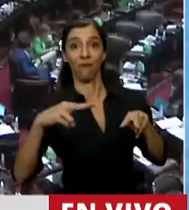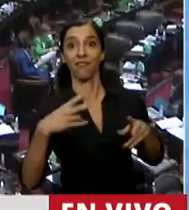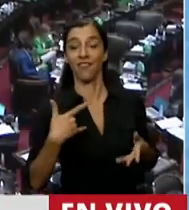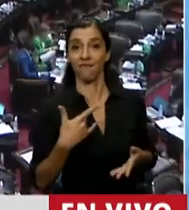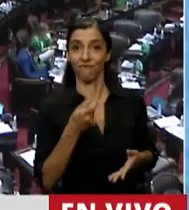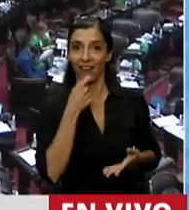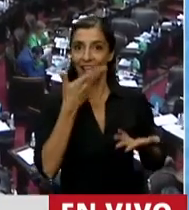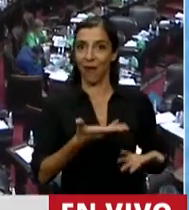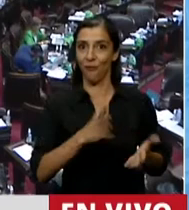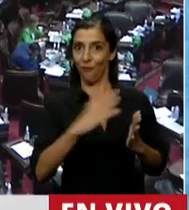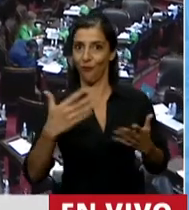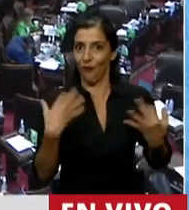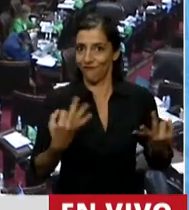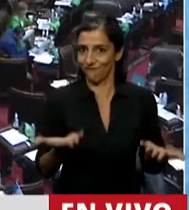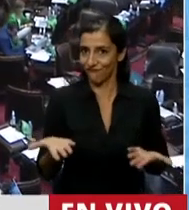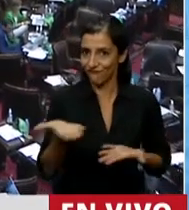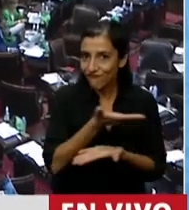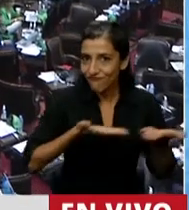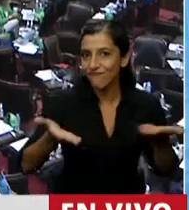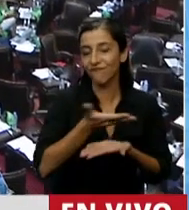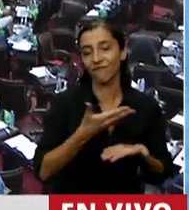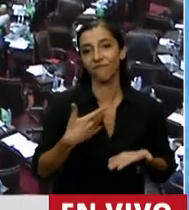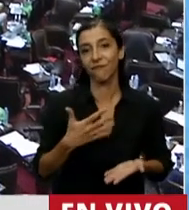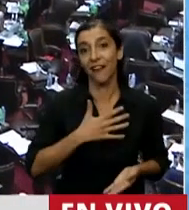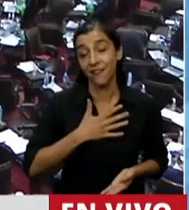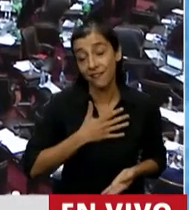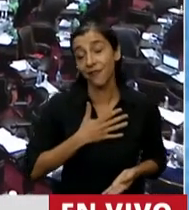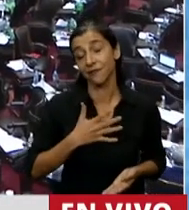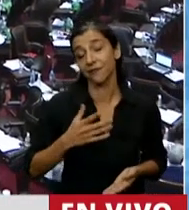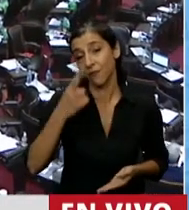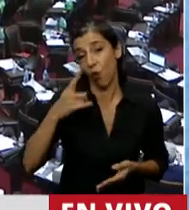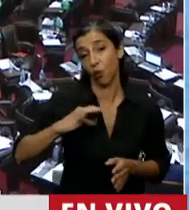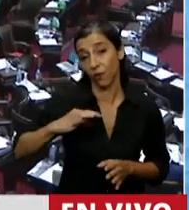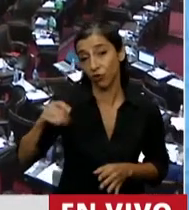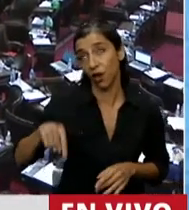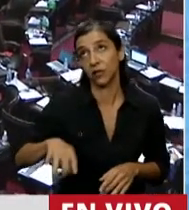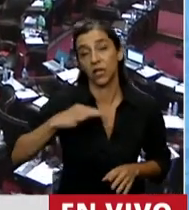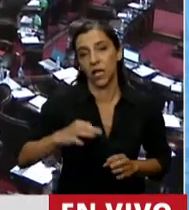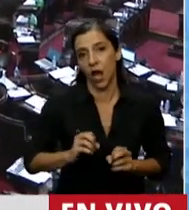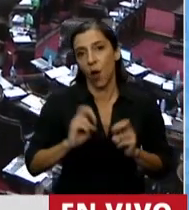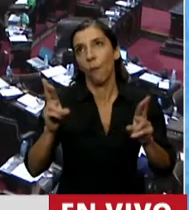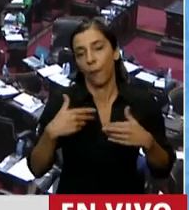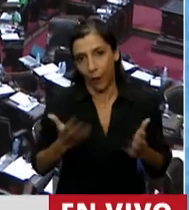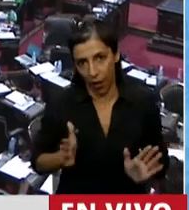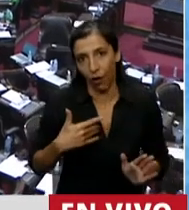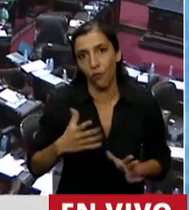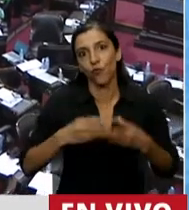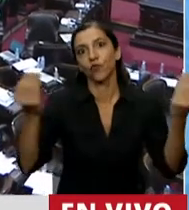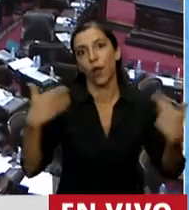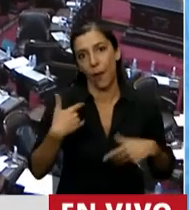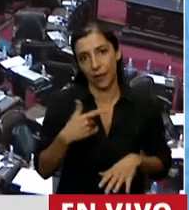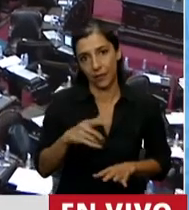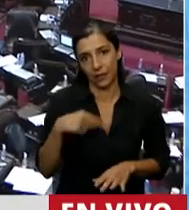Lamentablemente, no siempre hemos sido buenos ejemplos y en los últimos años, y particularmente este año, hemos tenido sesiones en las que todos nos hemos